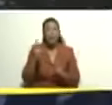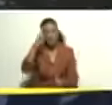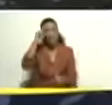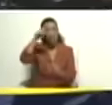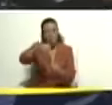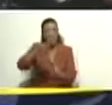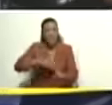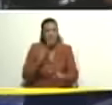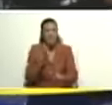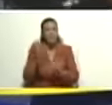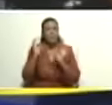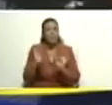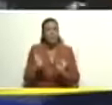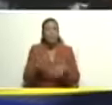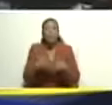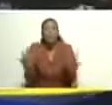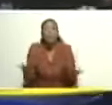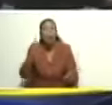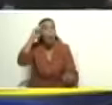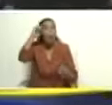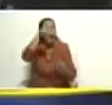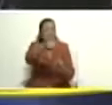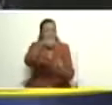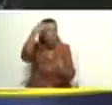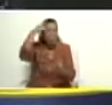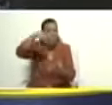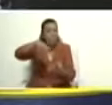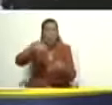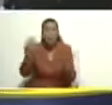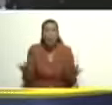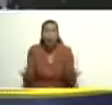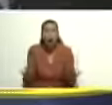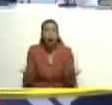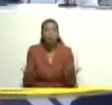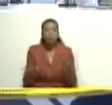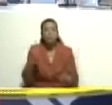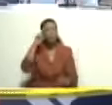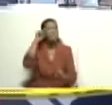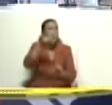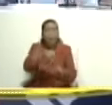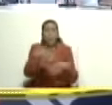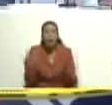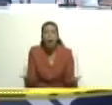objetivo. ¿Cuál es el máximo objetivo hoy por hoy que nos hemos propuesto?